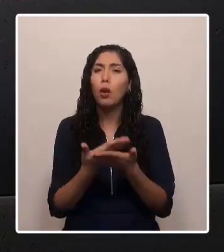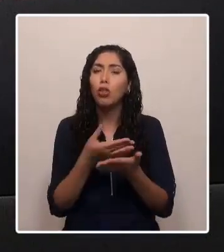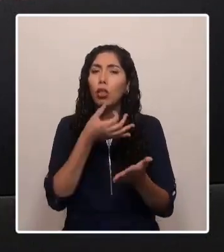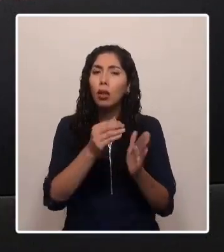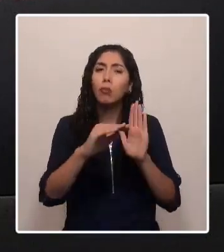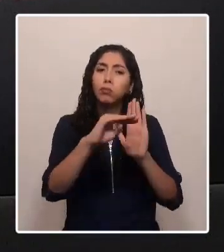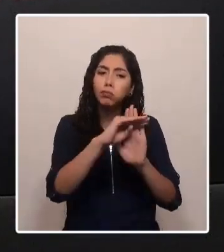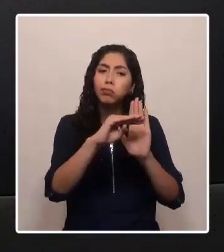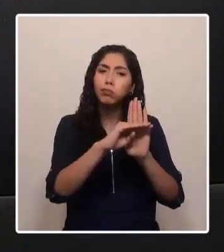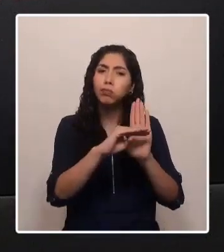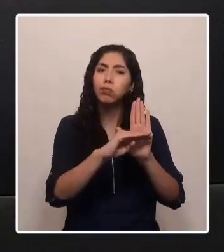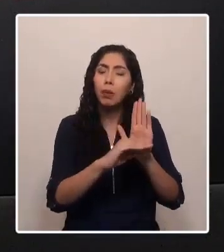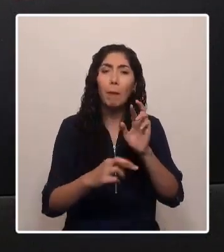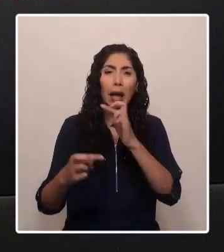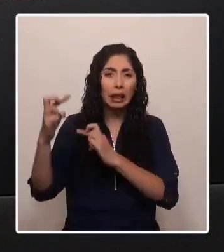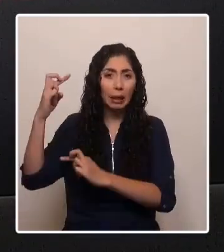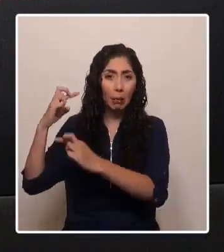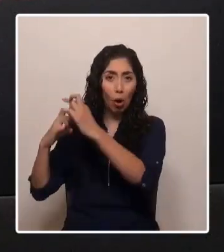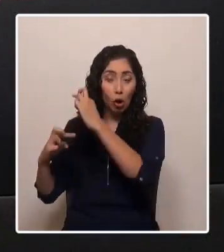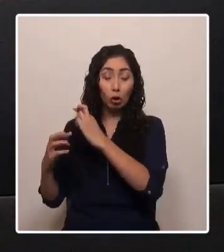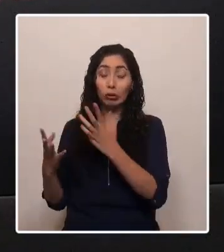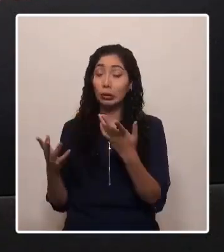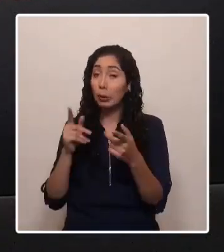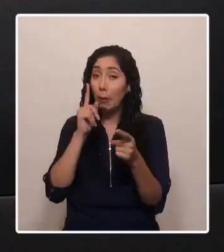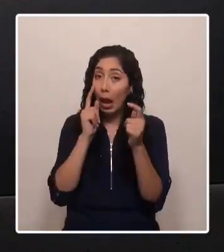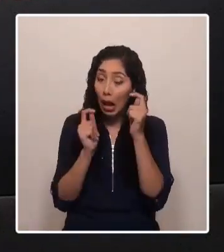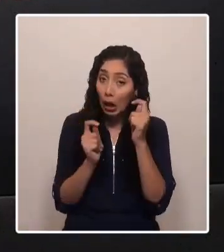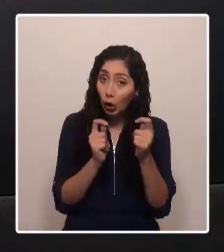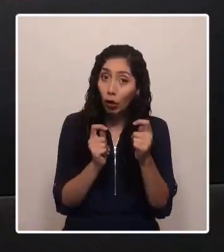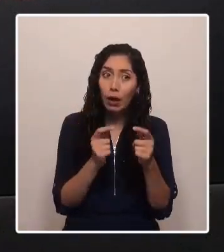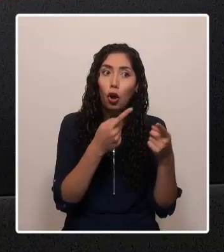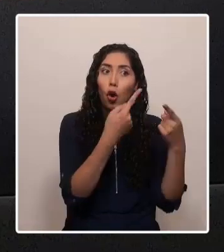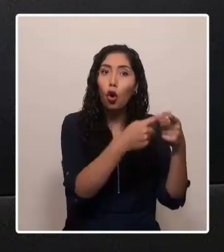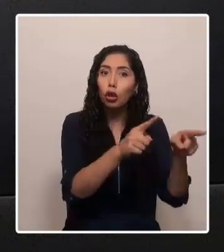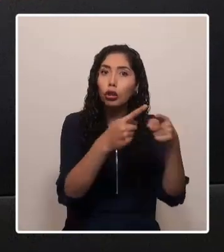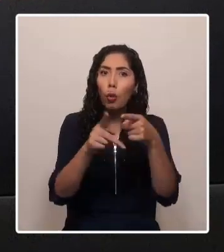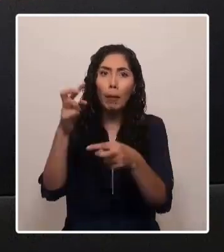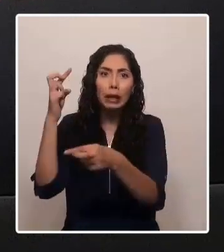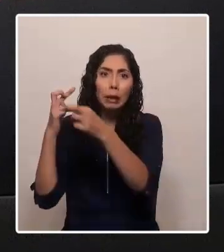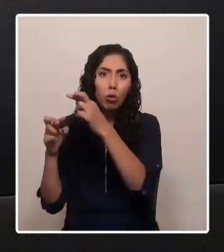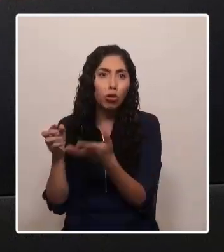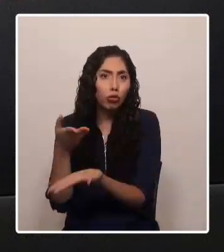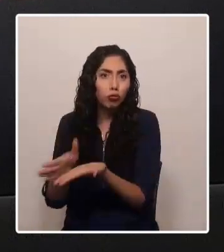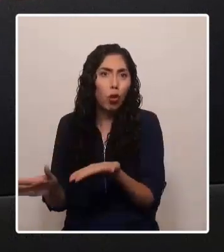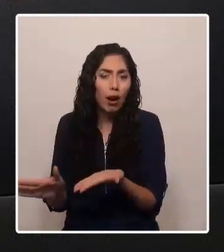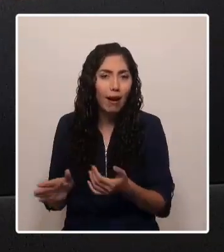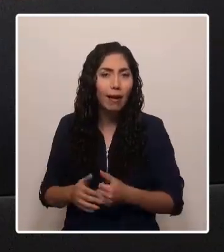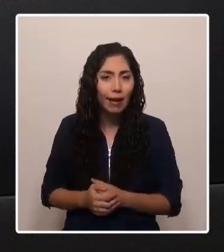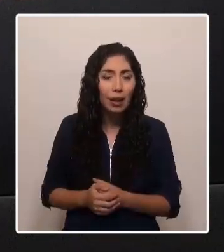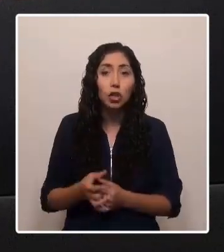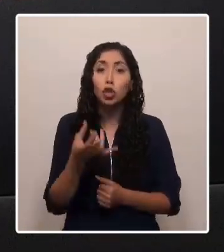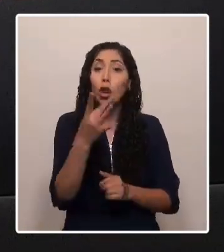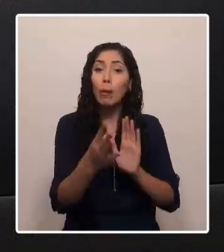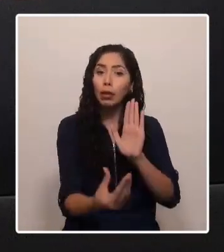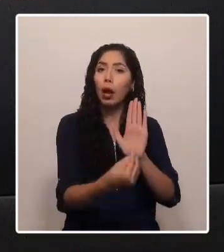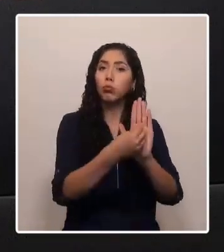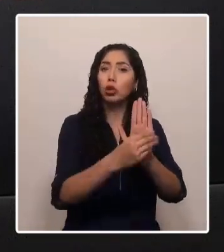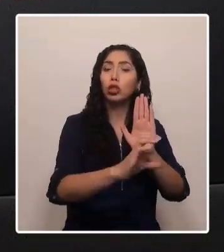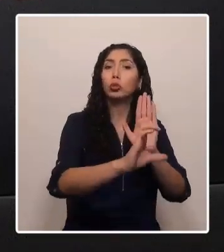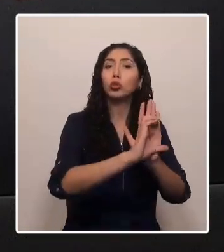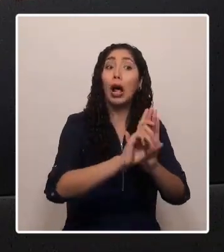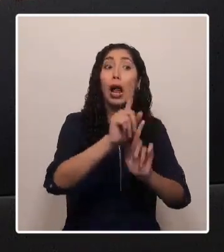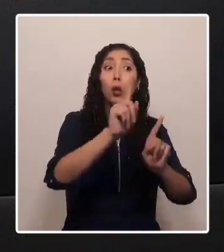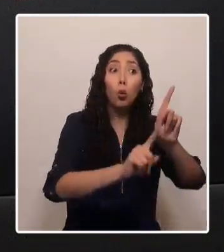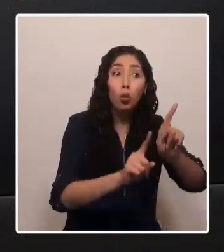manifestaciones patrimoniales, corremos el riesgo de que muchas otras queden fuera, constitucionalizando ciertas manifestaciones por sobre